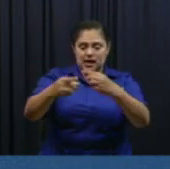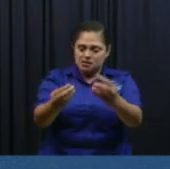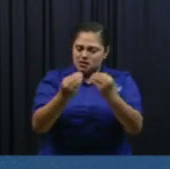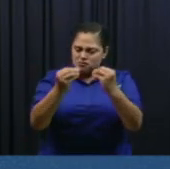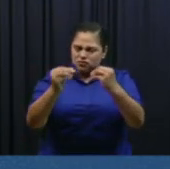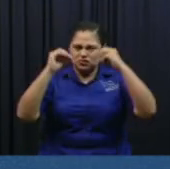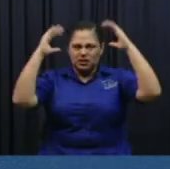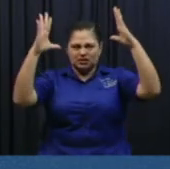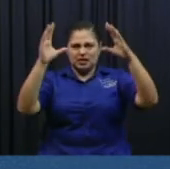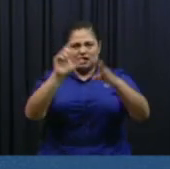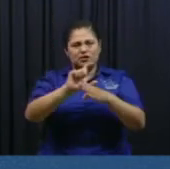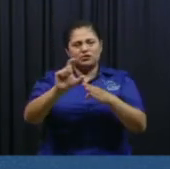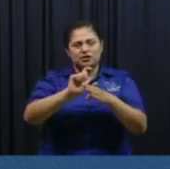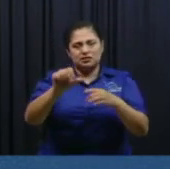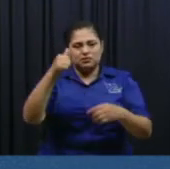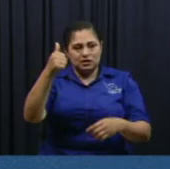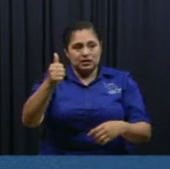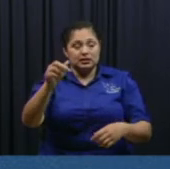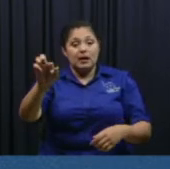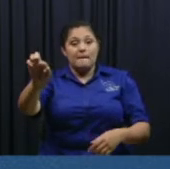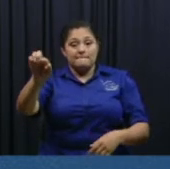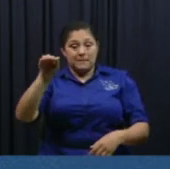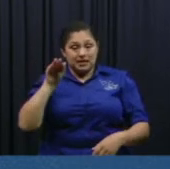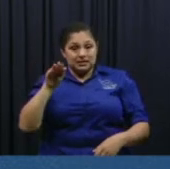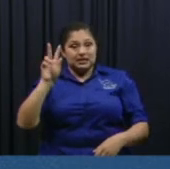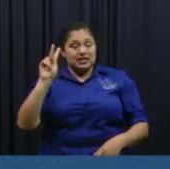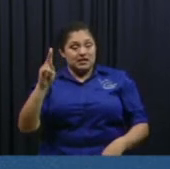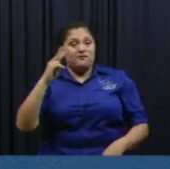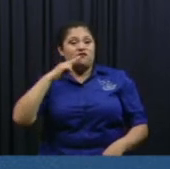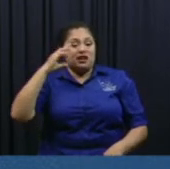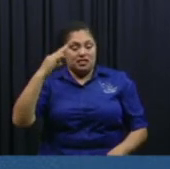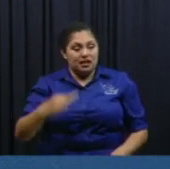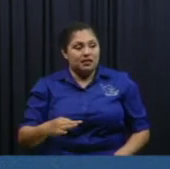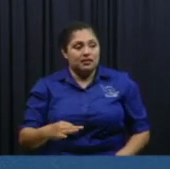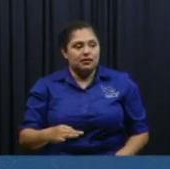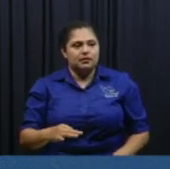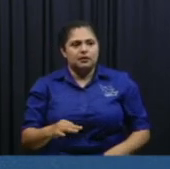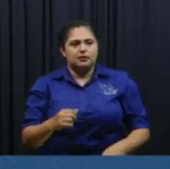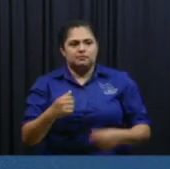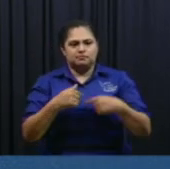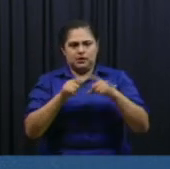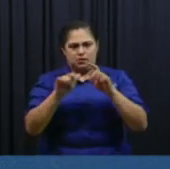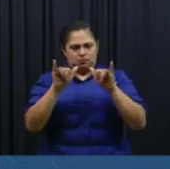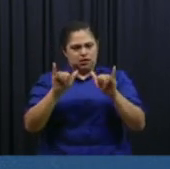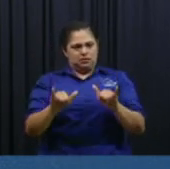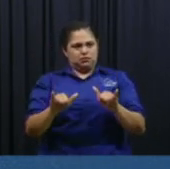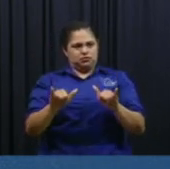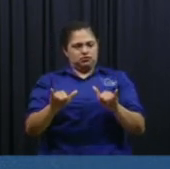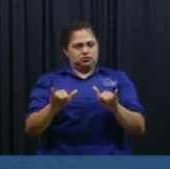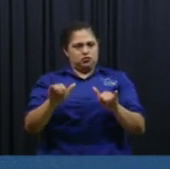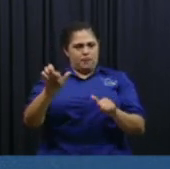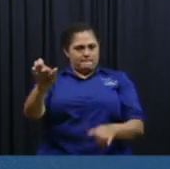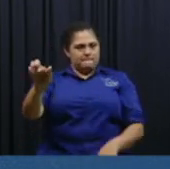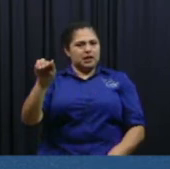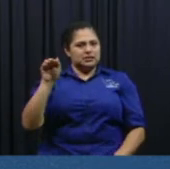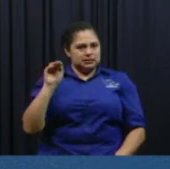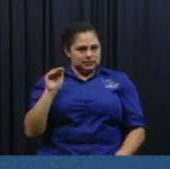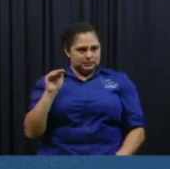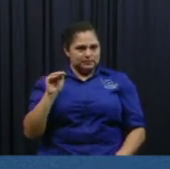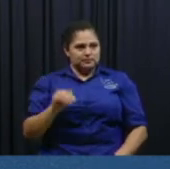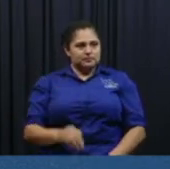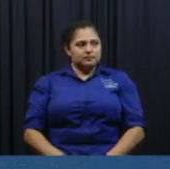abundancia de paz y de verdad pero quedémonos con la primera parte de este texto de